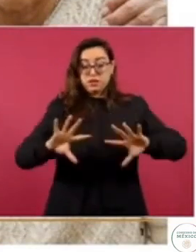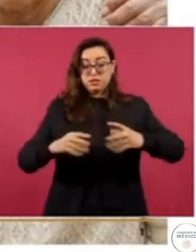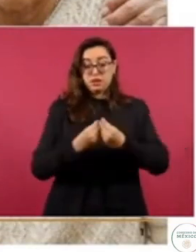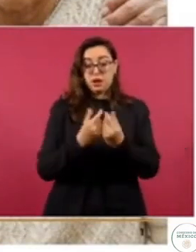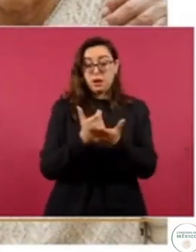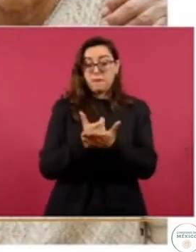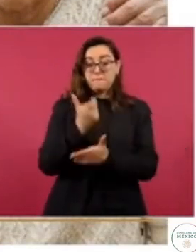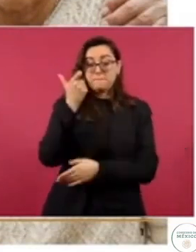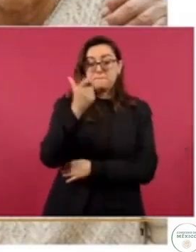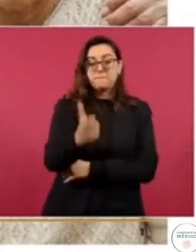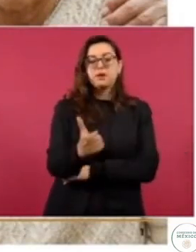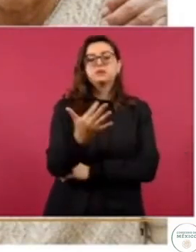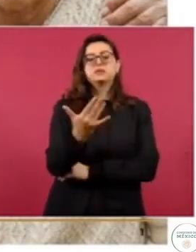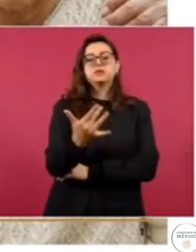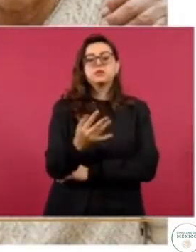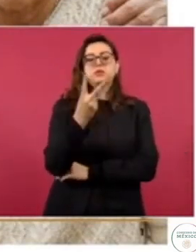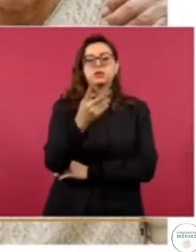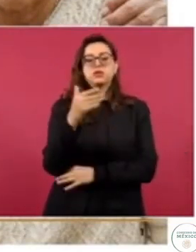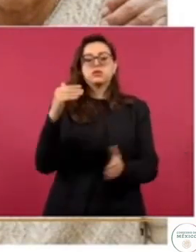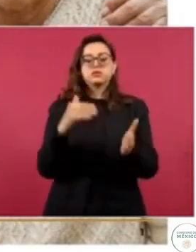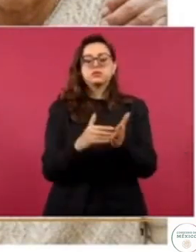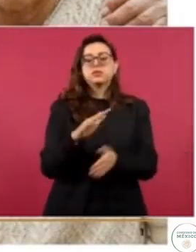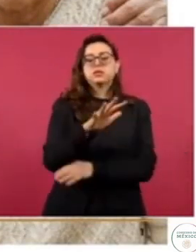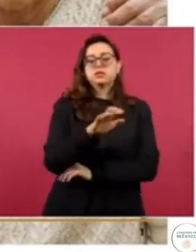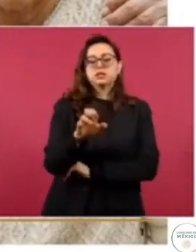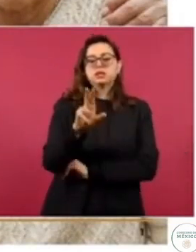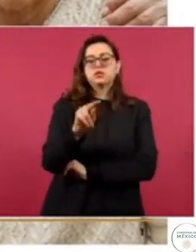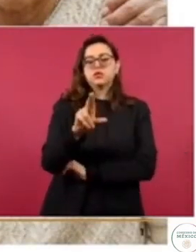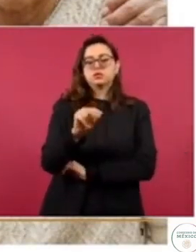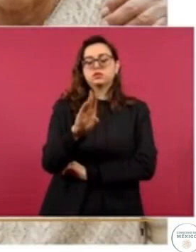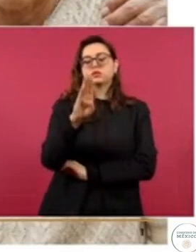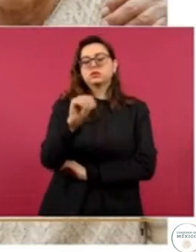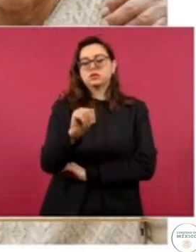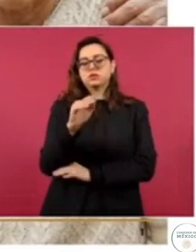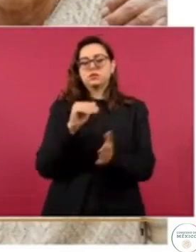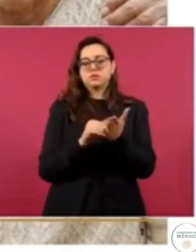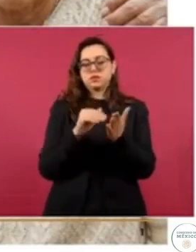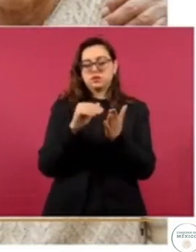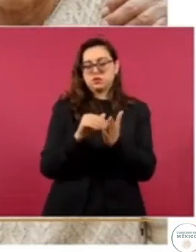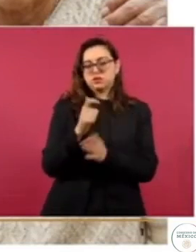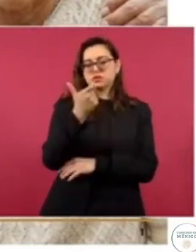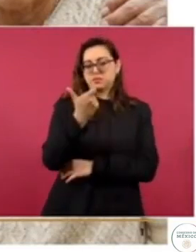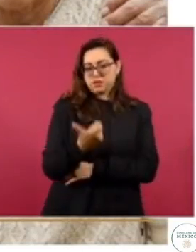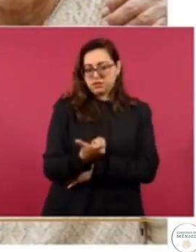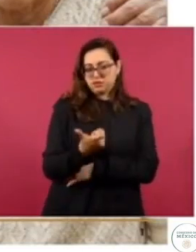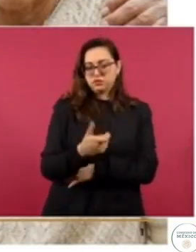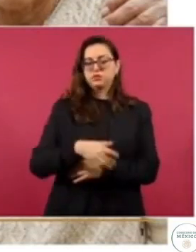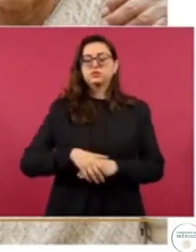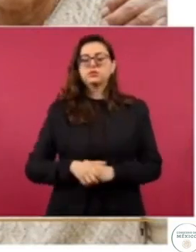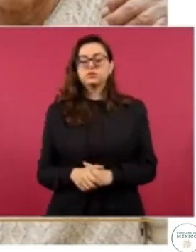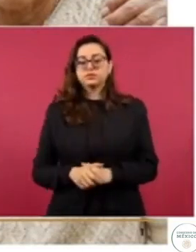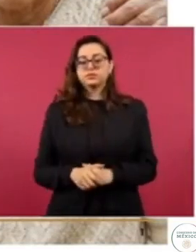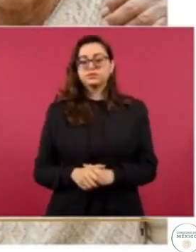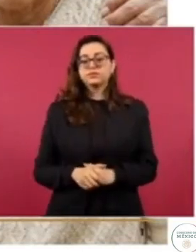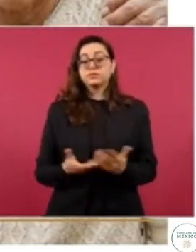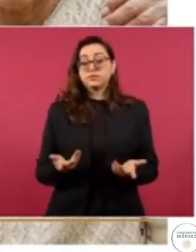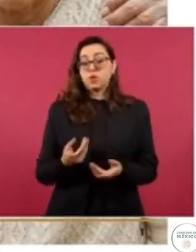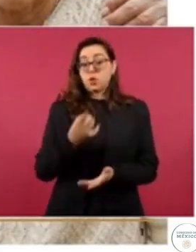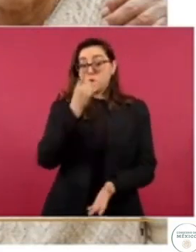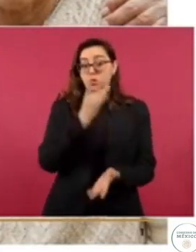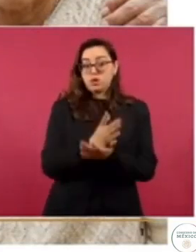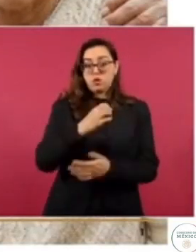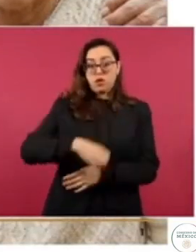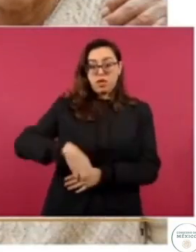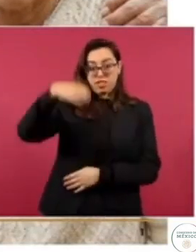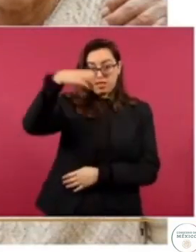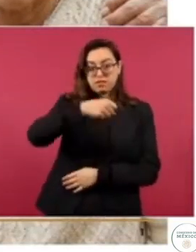-febrero serán 52 mil 589 millones de pesos solamente para la pensión de adulto